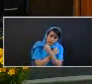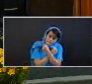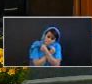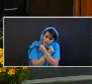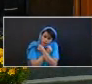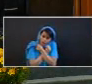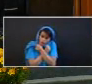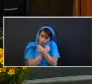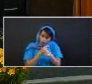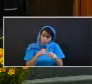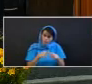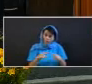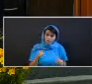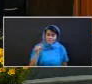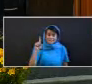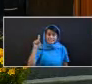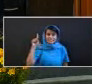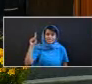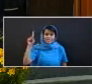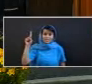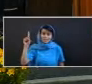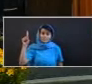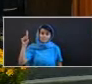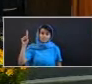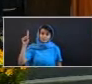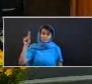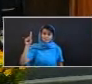amado por ti,